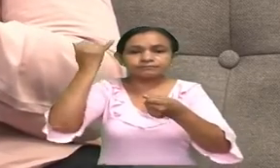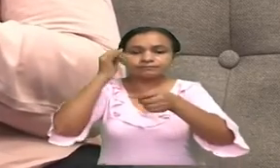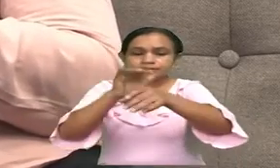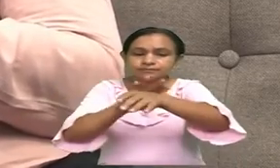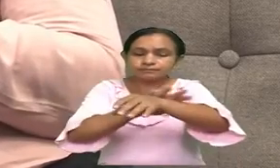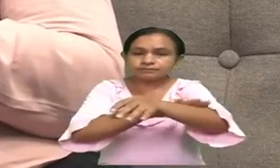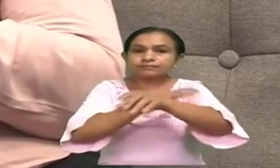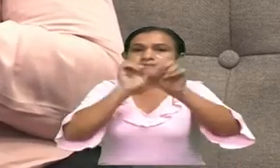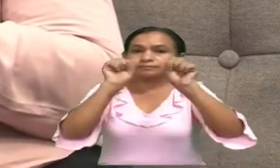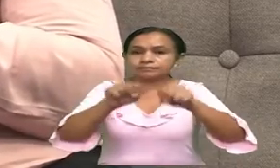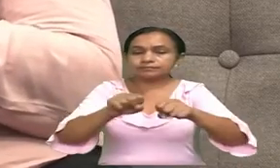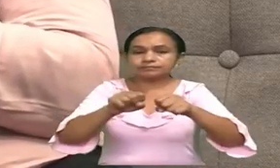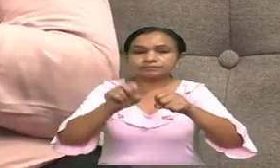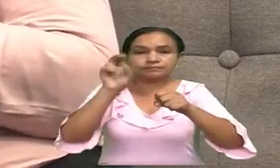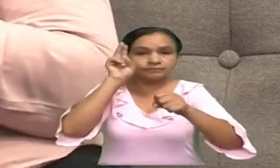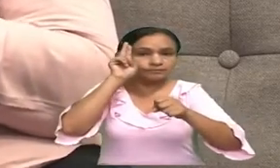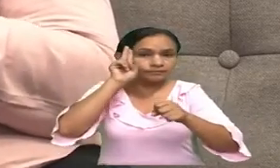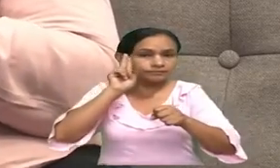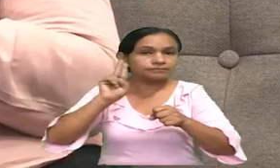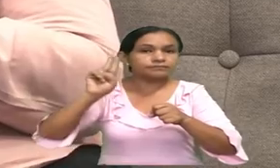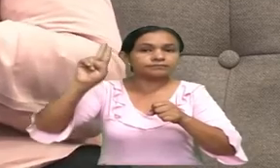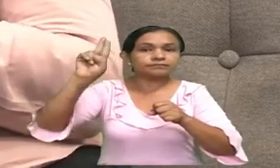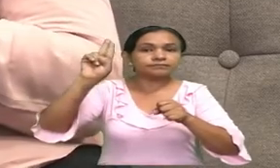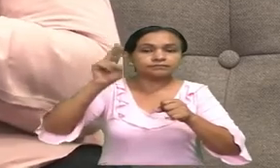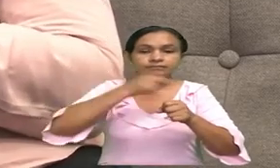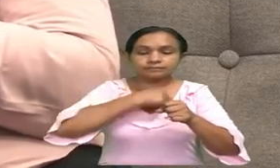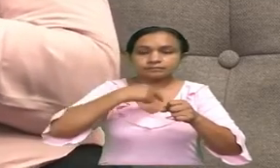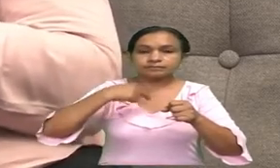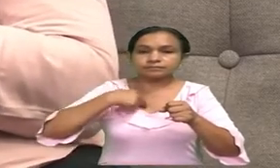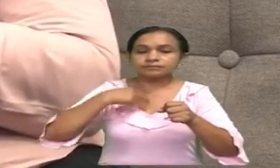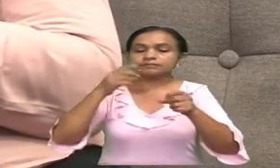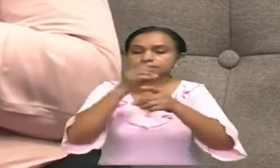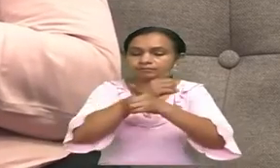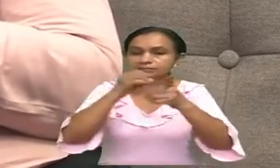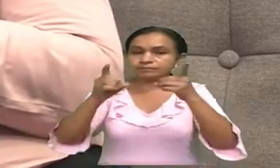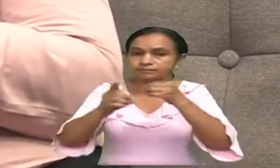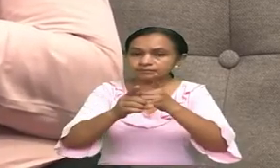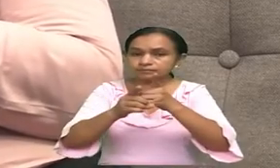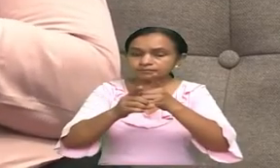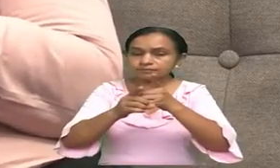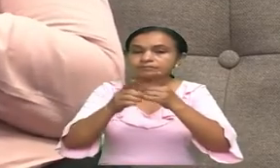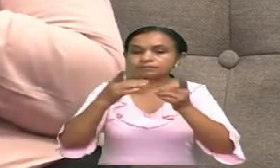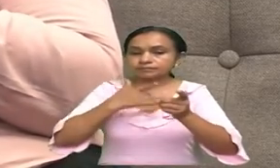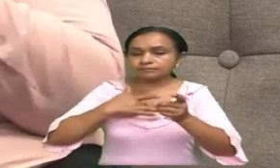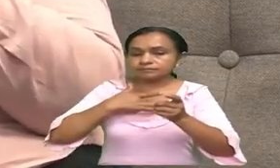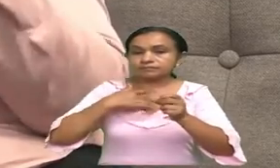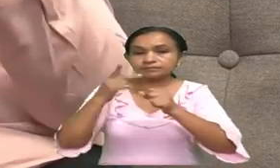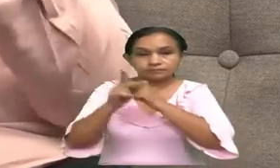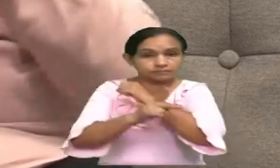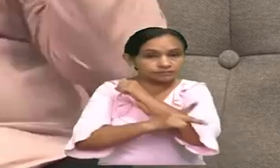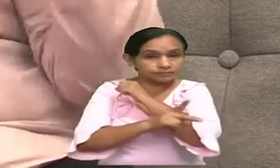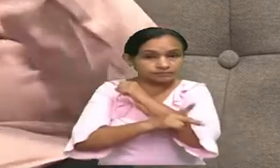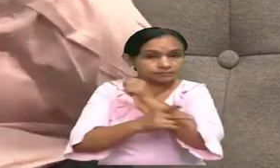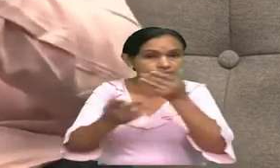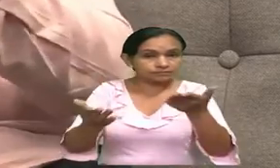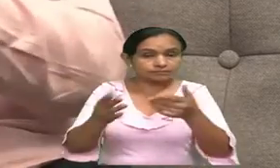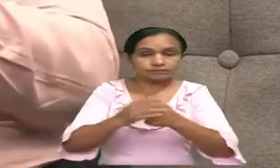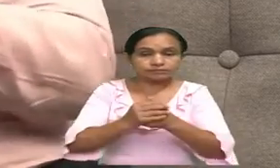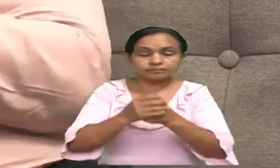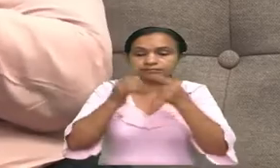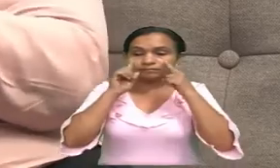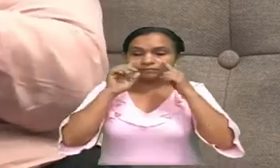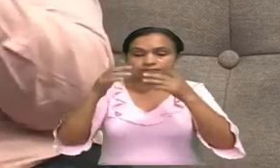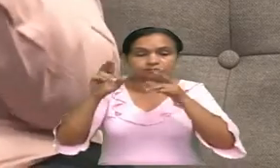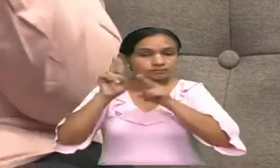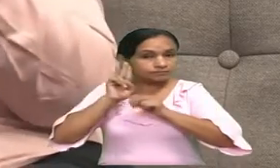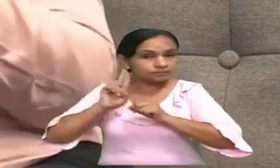sensibilidad, porque la autonomía universitaria es ser y hacer lo que debemos, lo que el país necesita. O sea, no para protegernos,